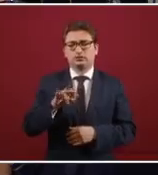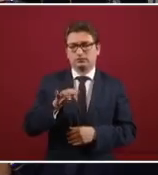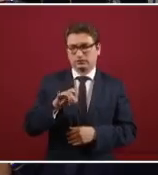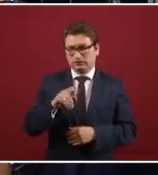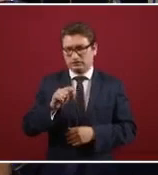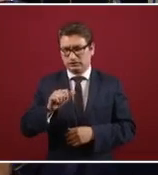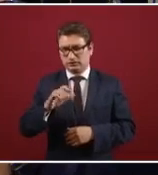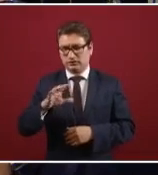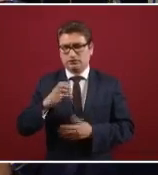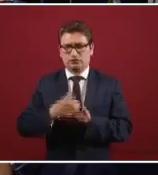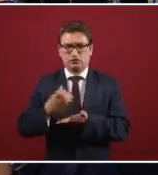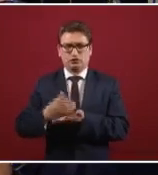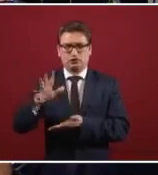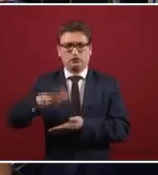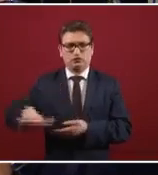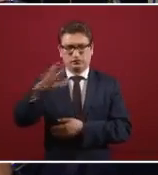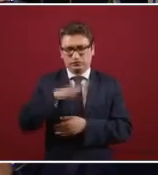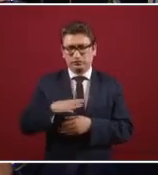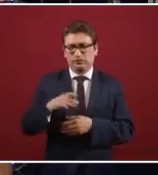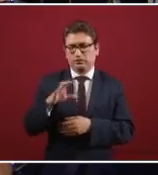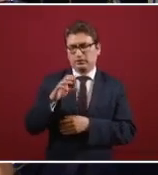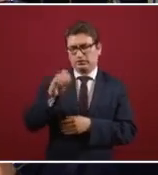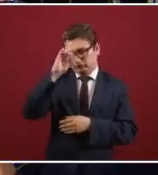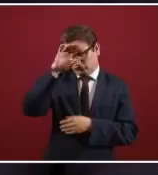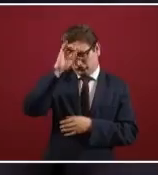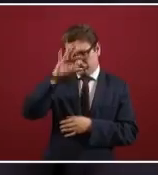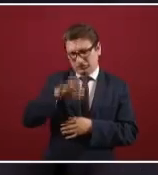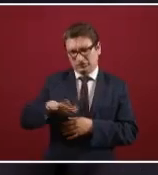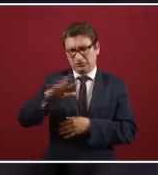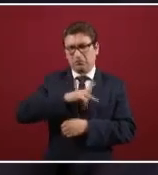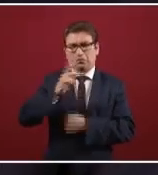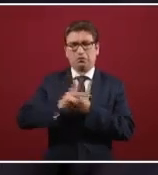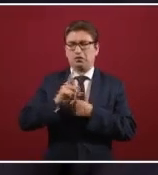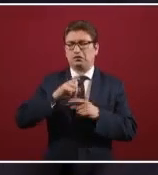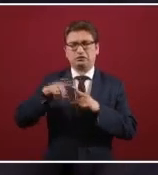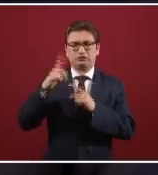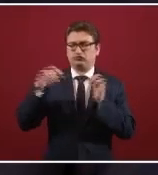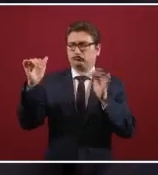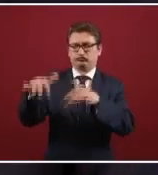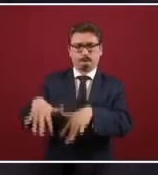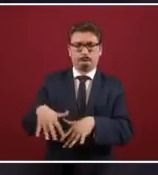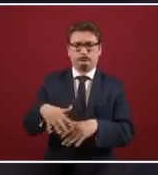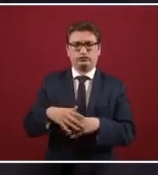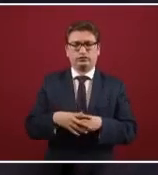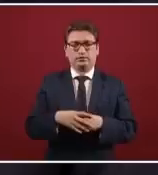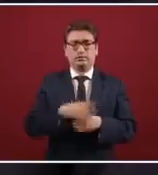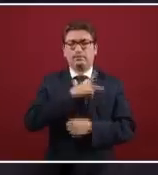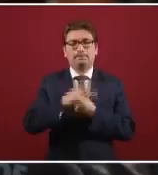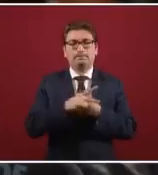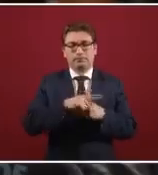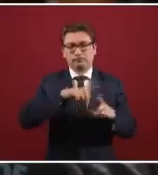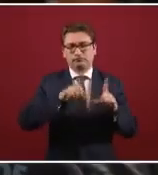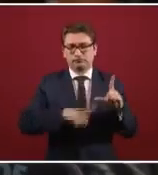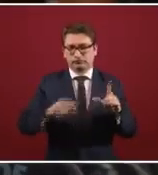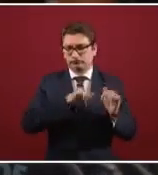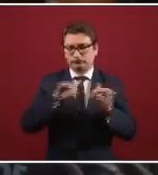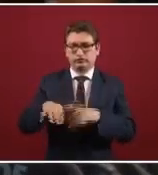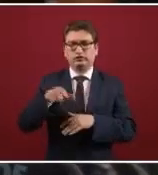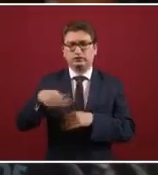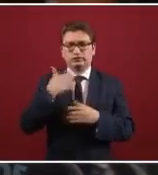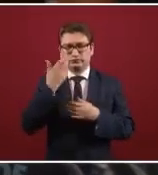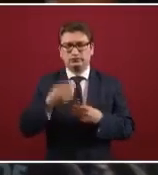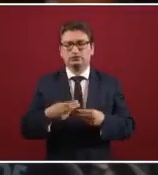hay mineros de todo el país y pues quieren que se que se privilegian las